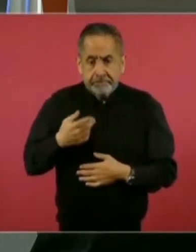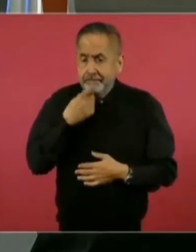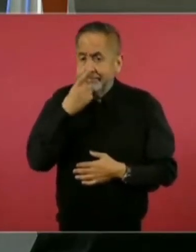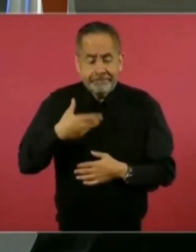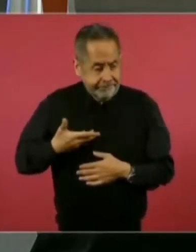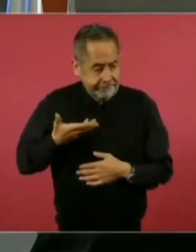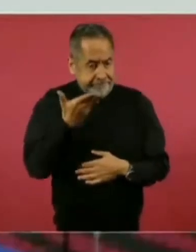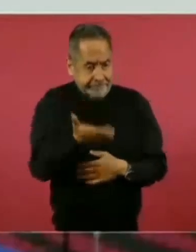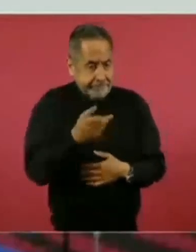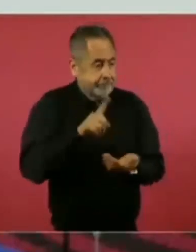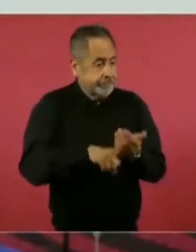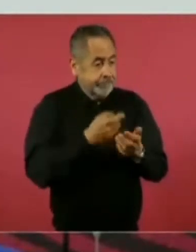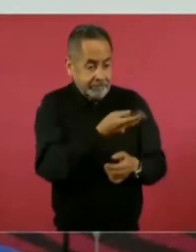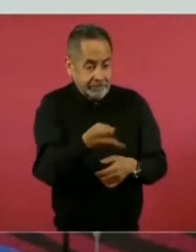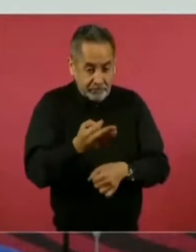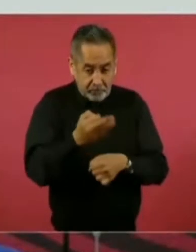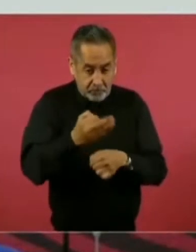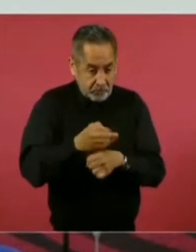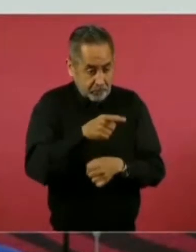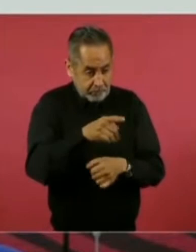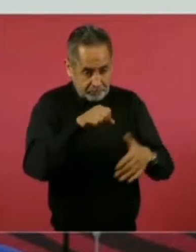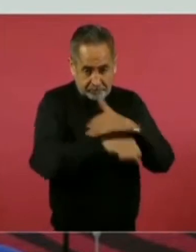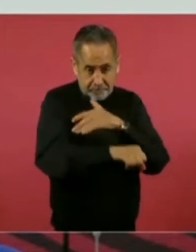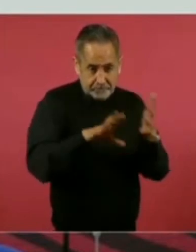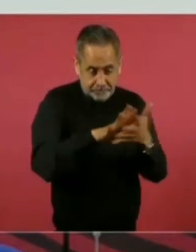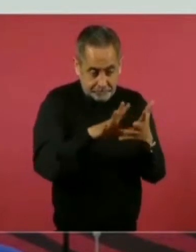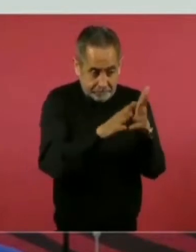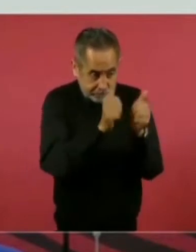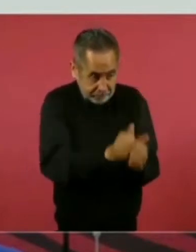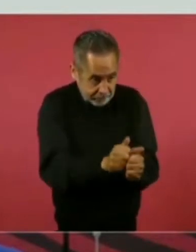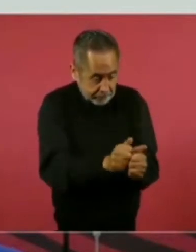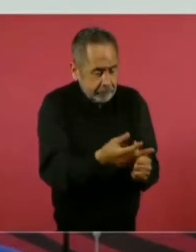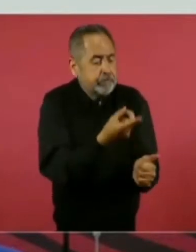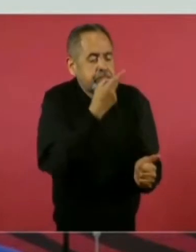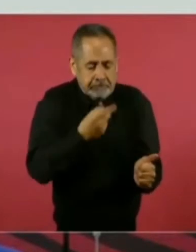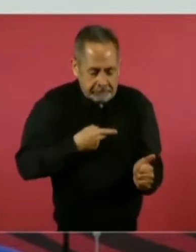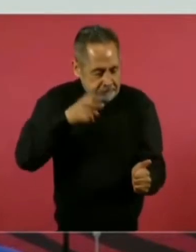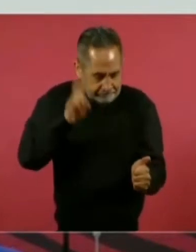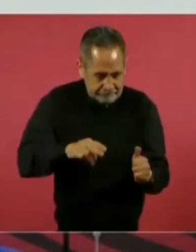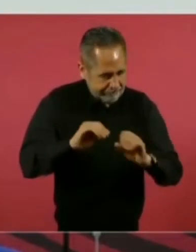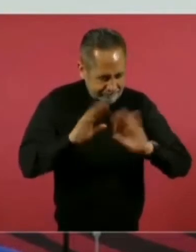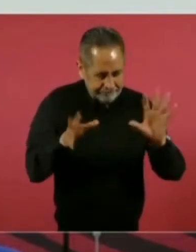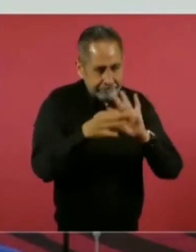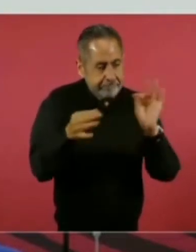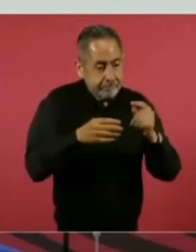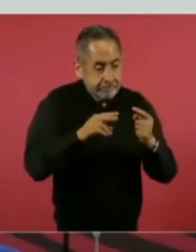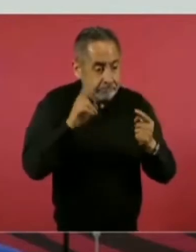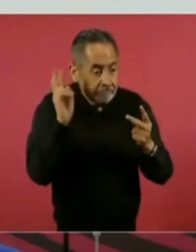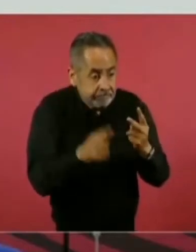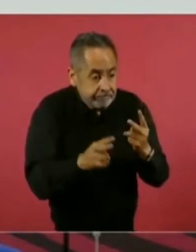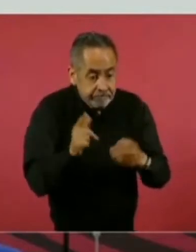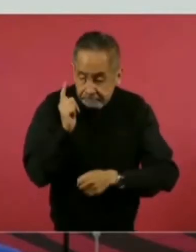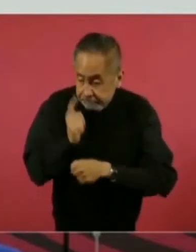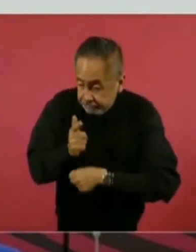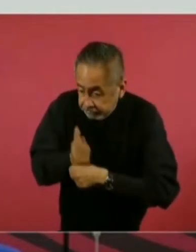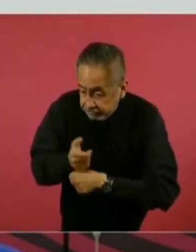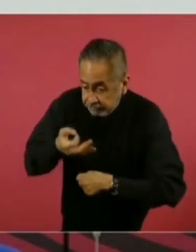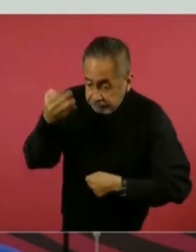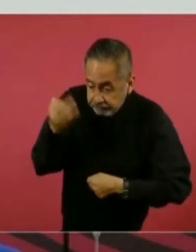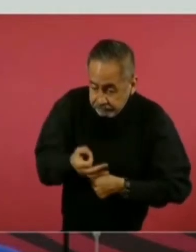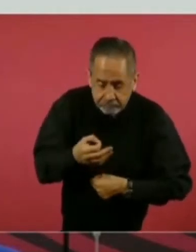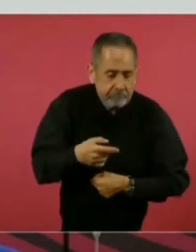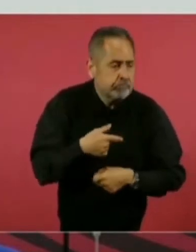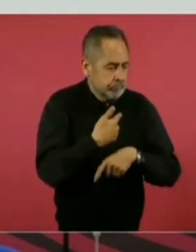ahora están detenidos, porque muchos de los liberados que